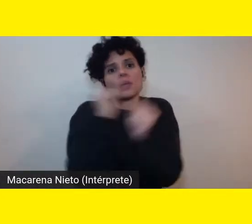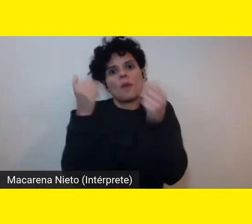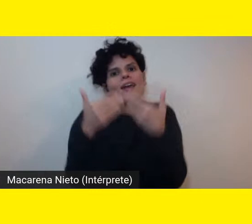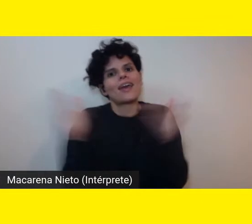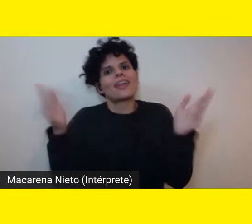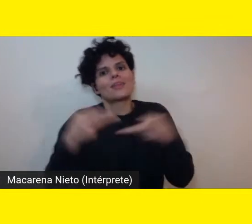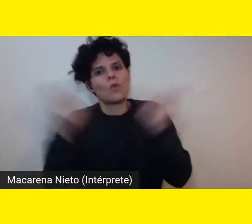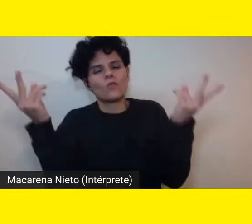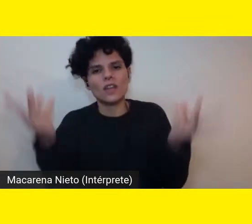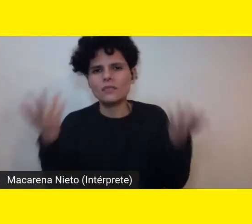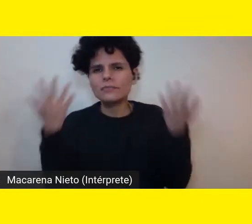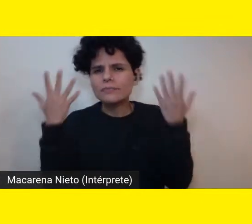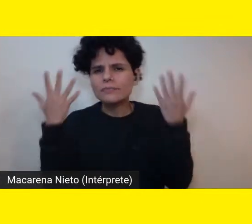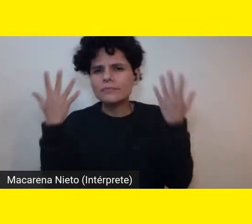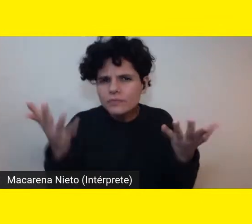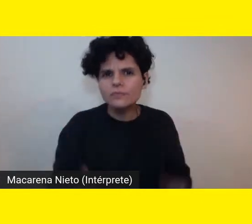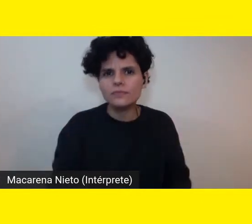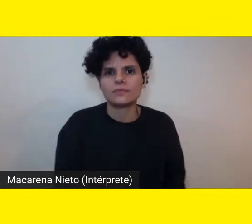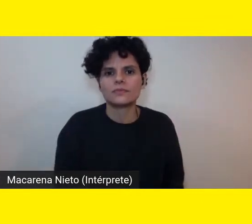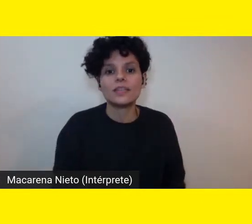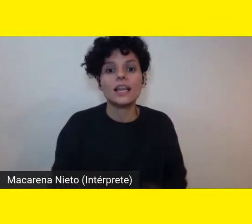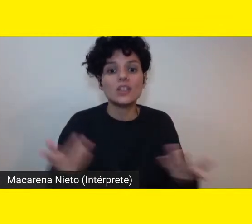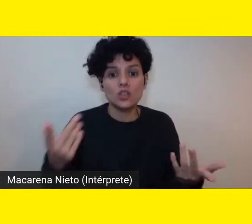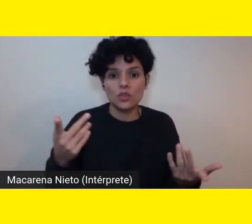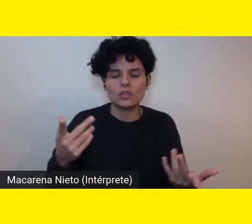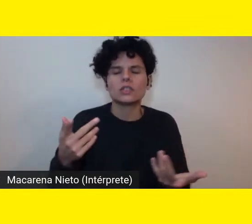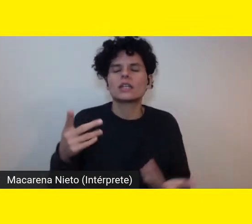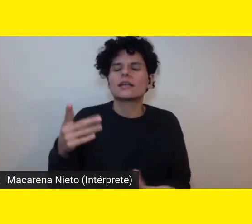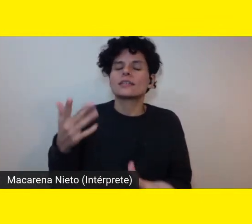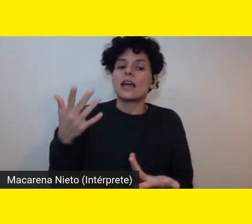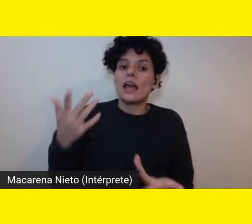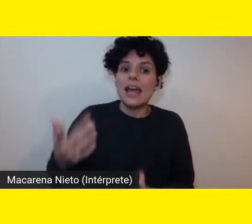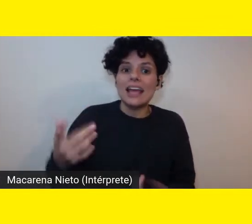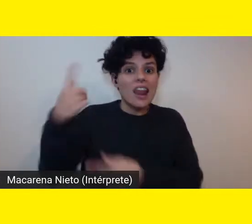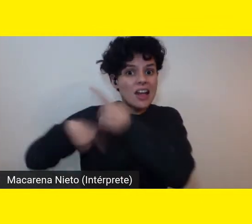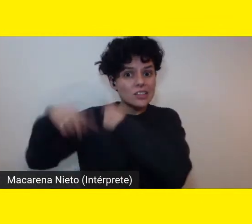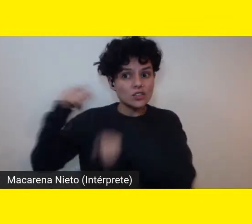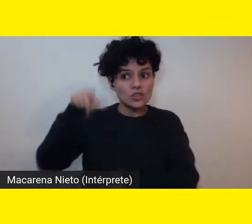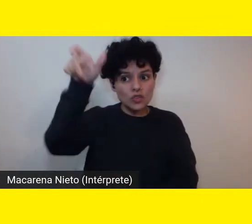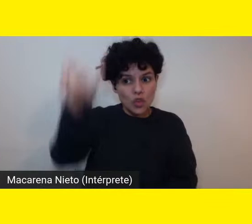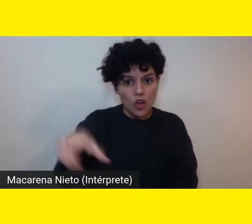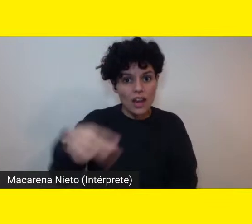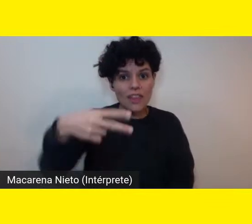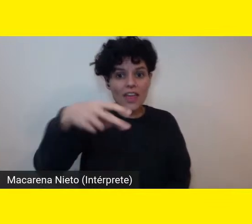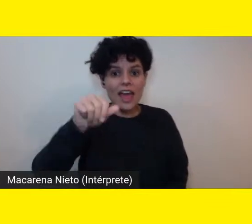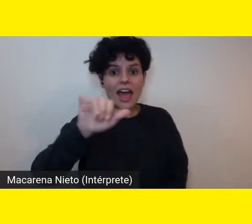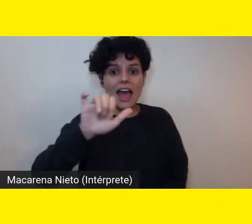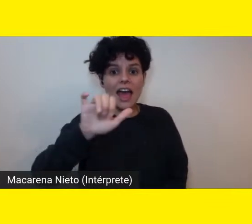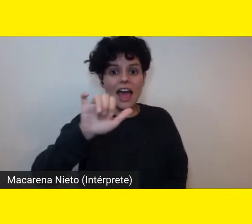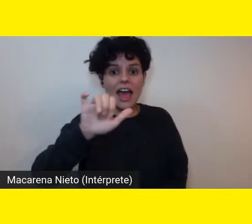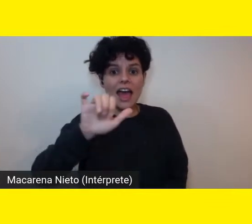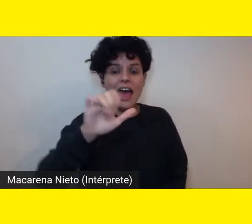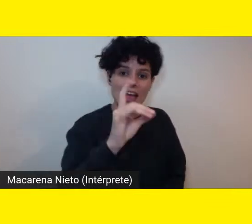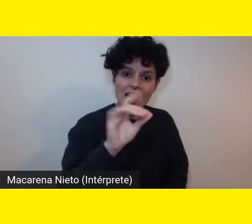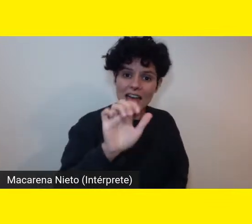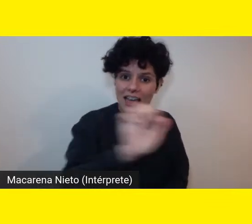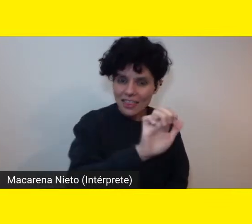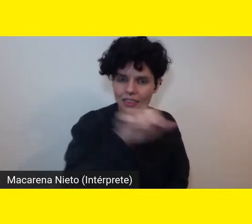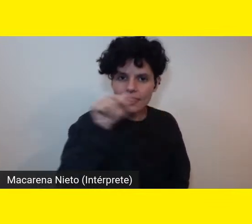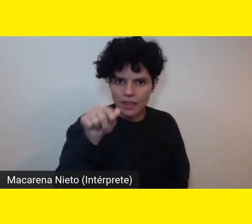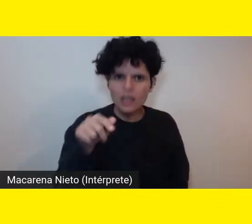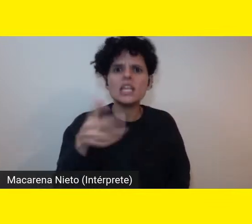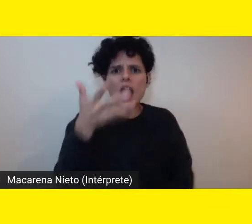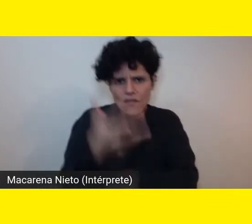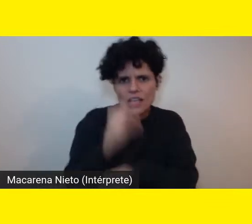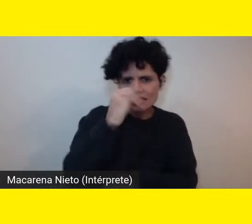considerar para establecer de que el caso de Aidé, el que fue judicializado y que terminó por una condena en caso de aplicación de tormentos